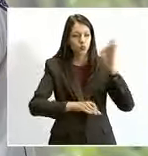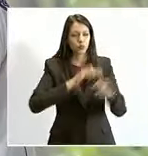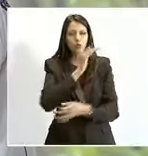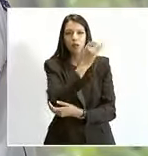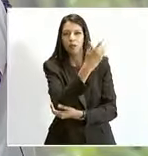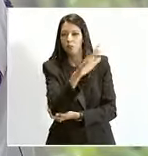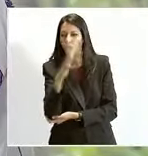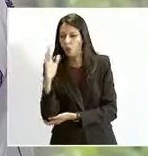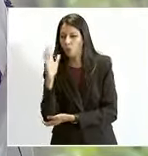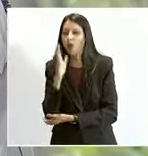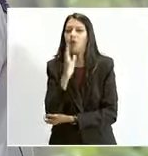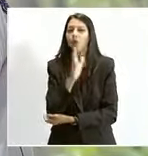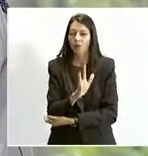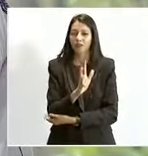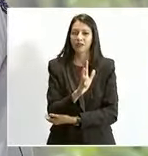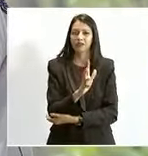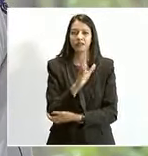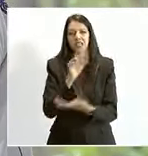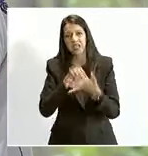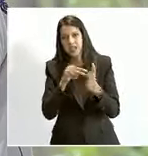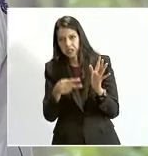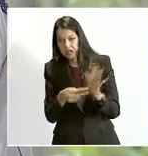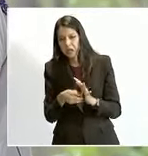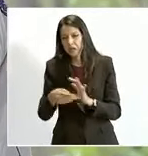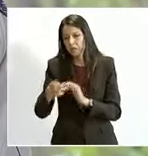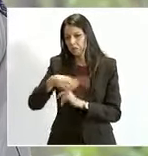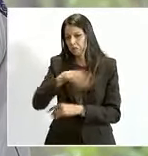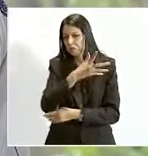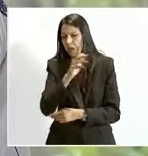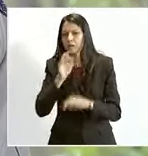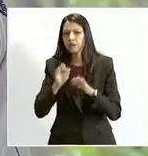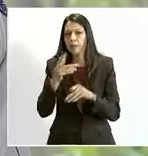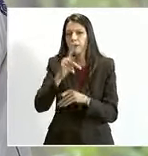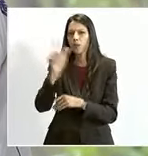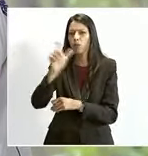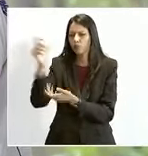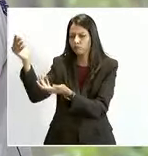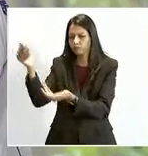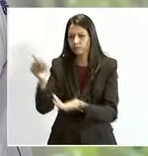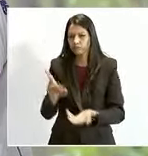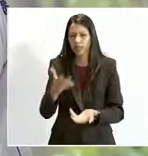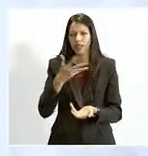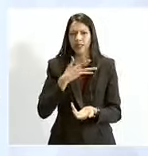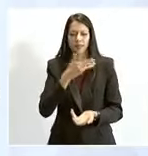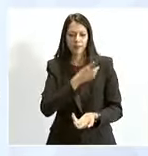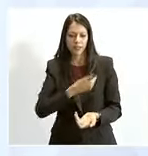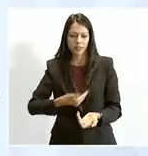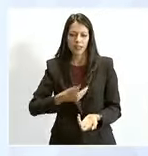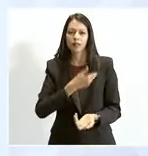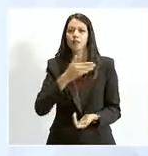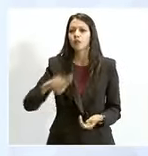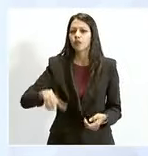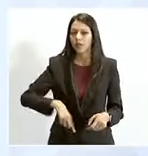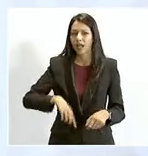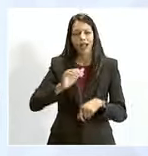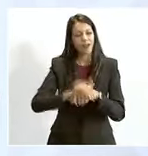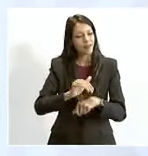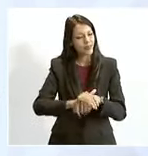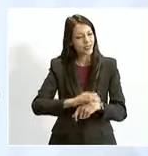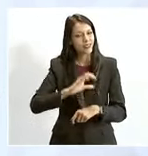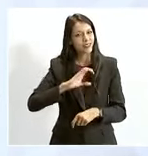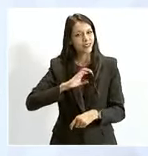zona Cuando llegamos acá estaba con nosotros el presidente municipal entonces querido amigo de nosotros